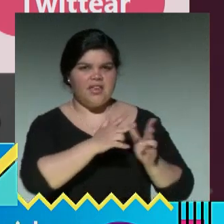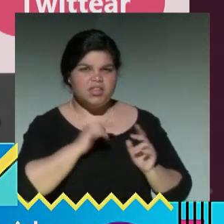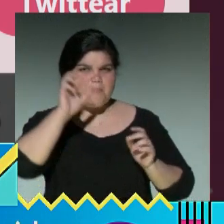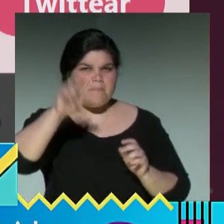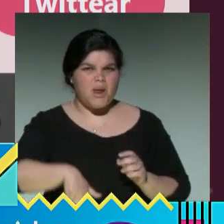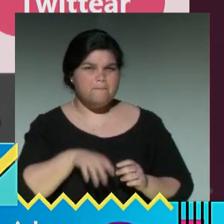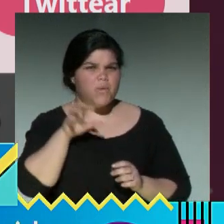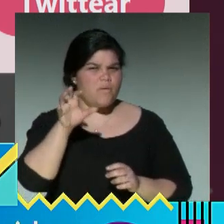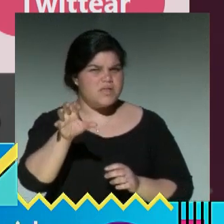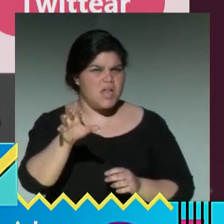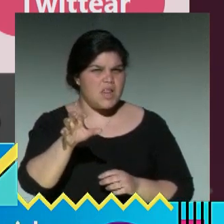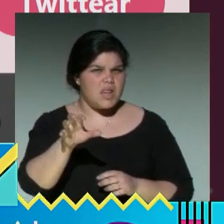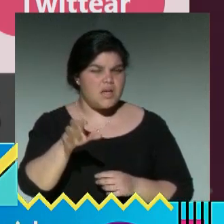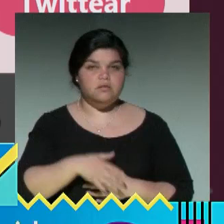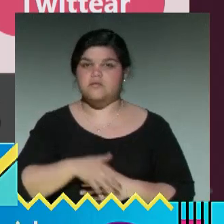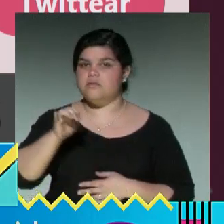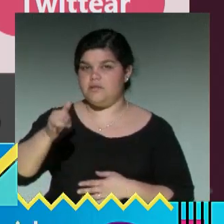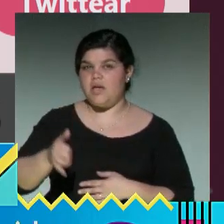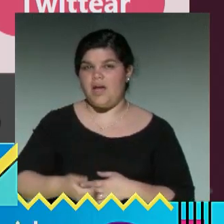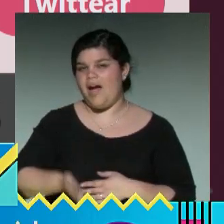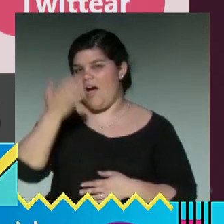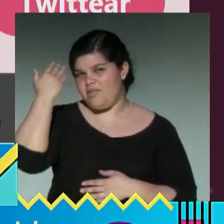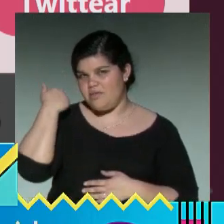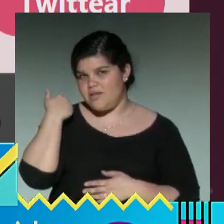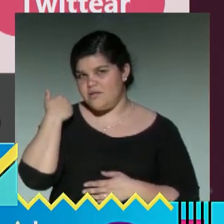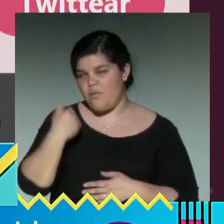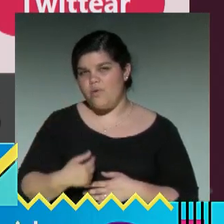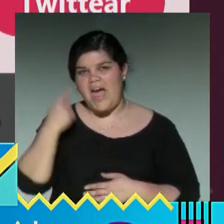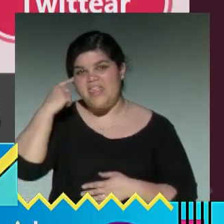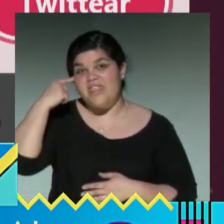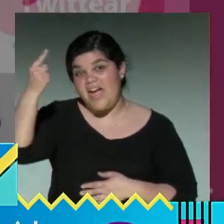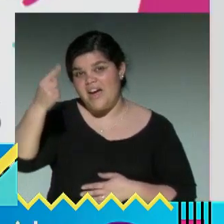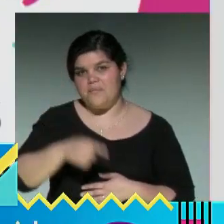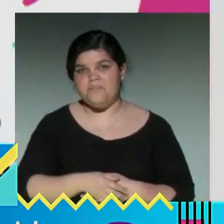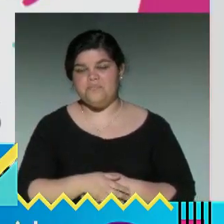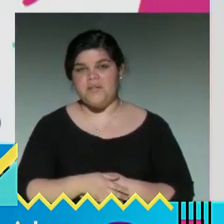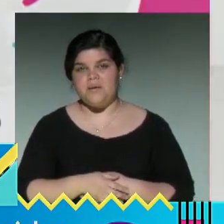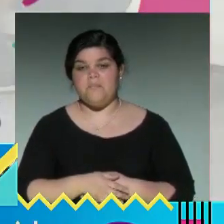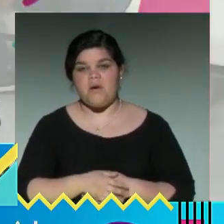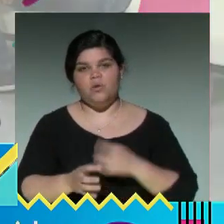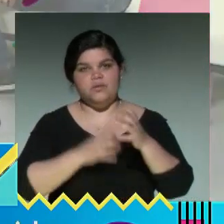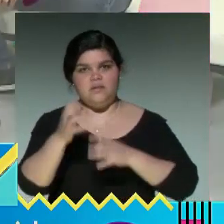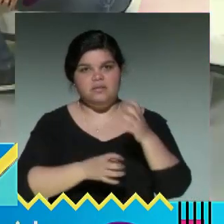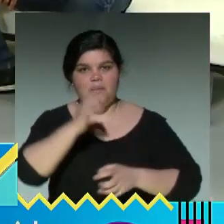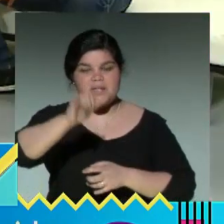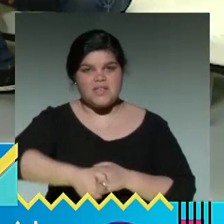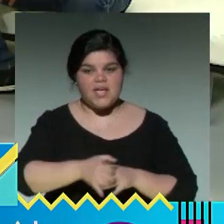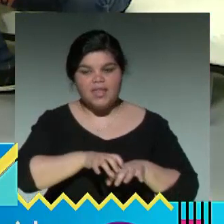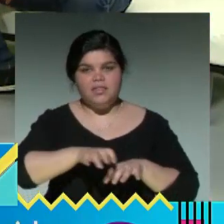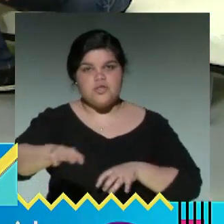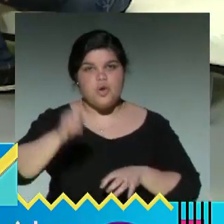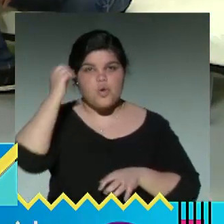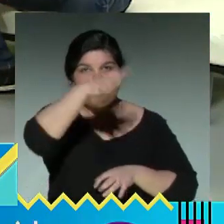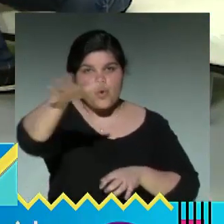provincial o un... Hubo una iniciativa un par de años atrás de generar un sistema provincial de extensión rural